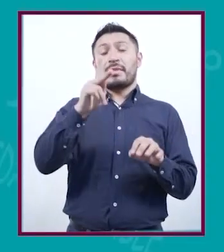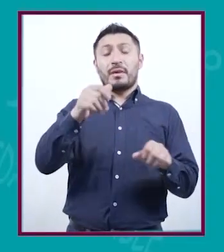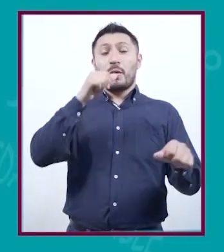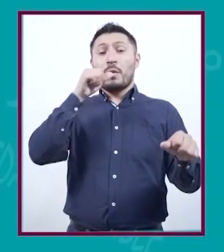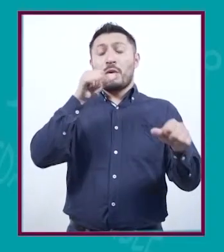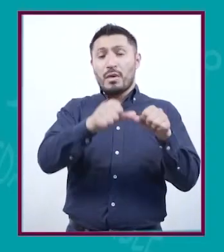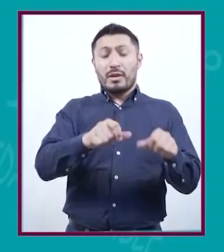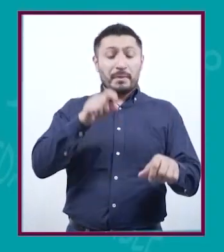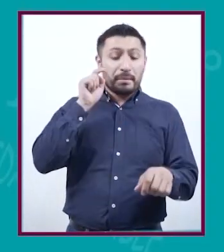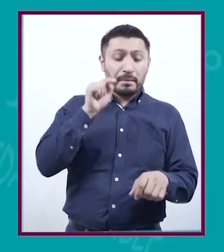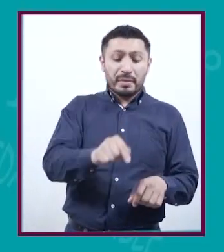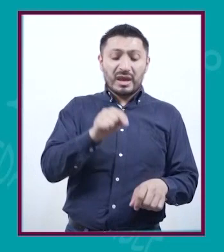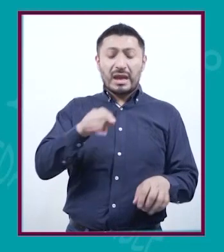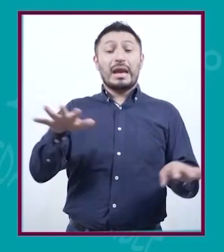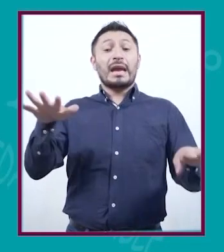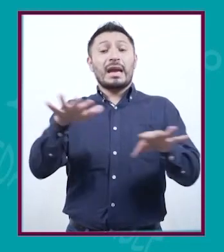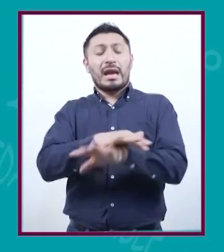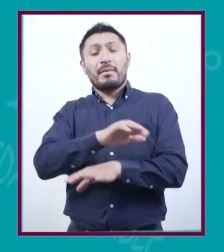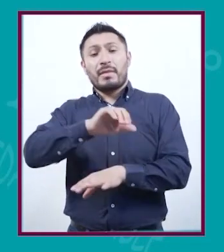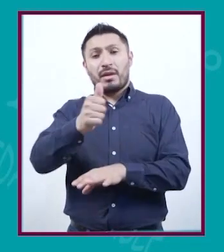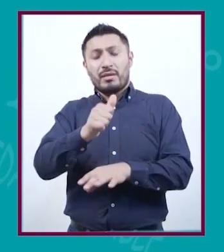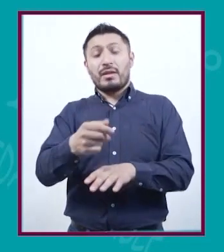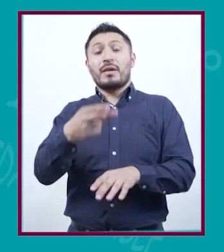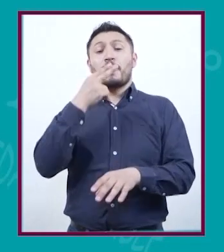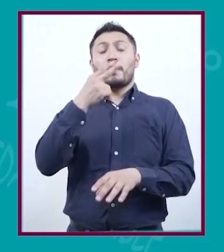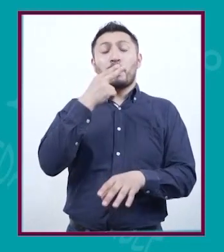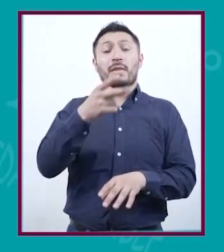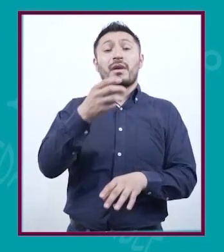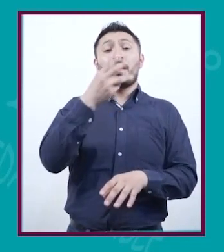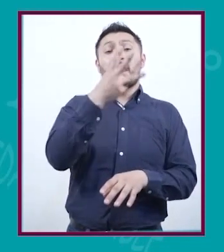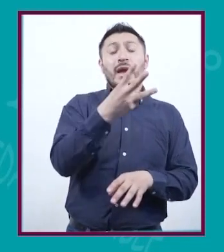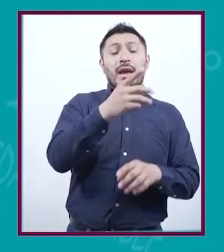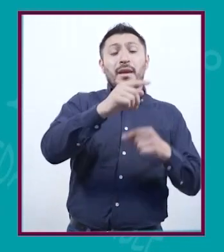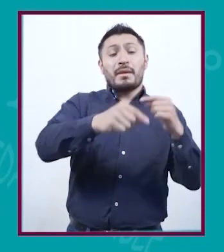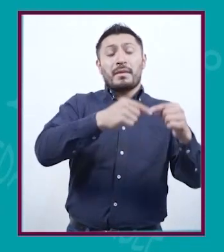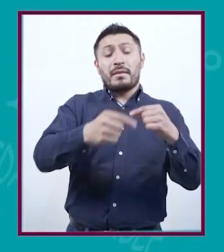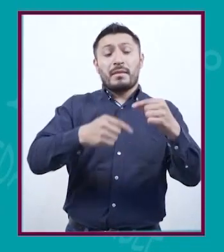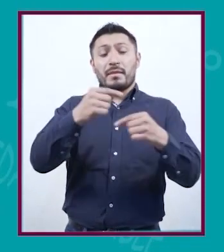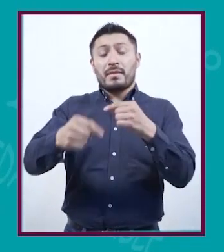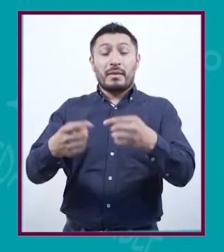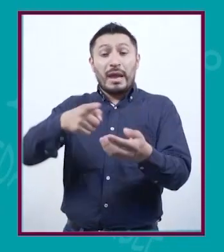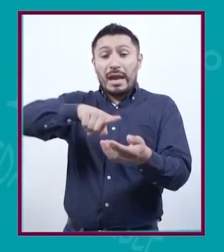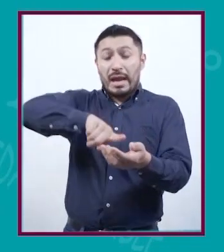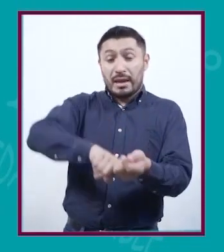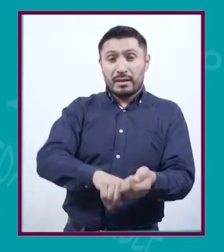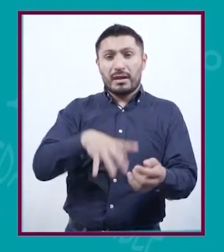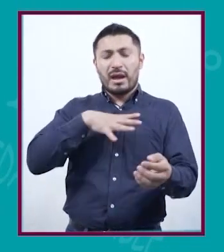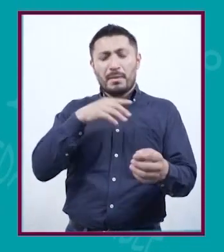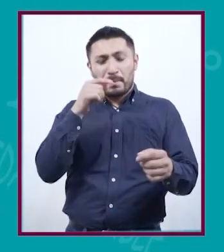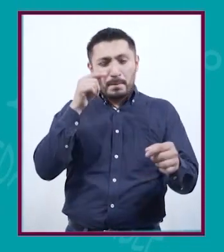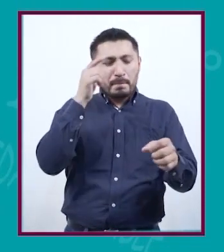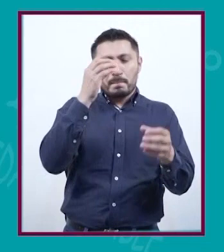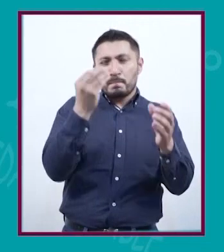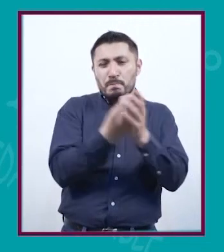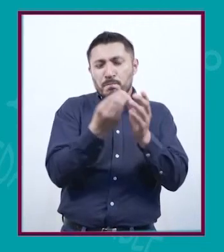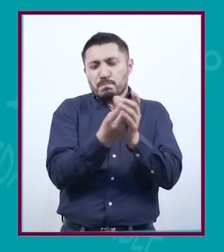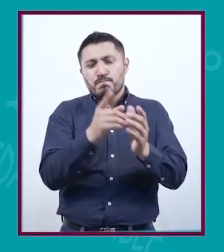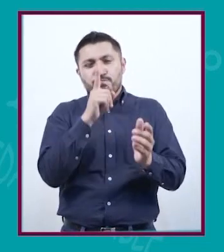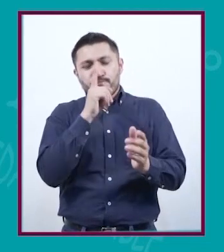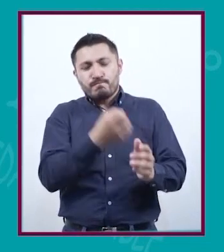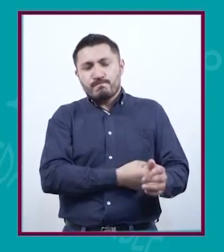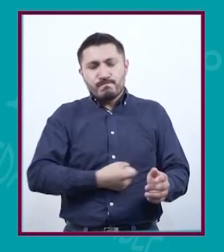pero cada vez que una letra era pulsada, era sustituida por otra mediante el uso de 3 rotores internos,